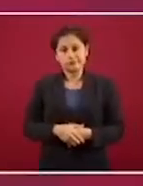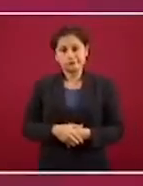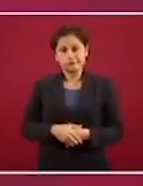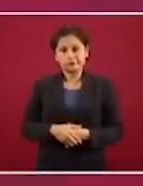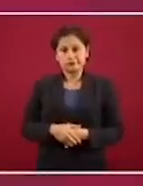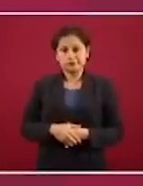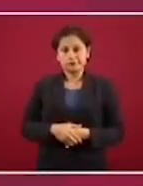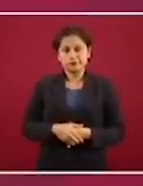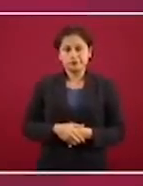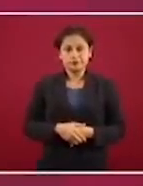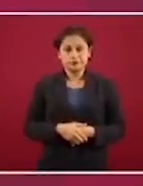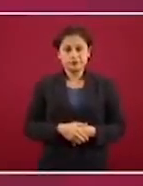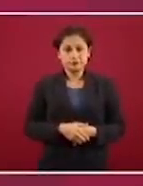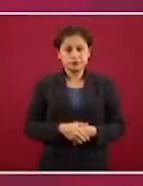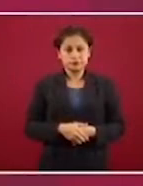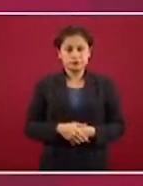cancelación de la deuda